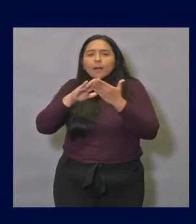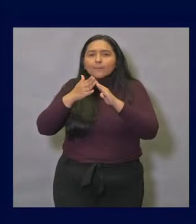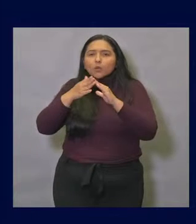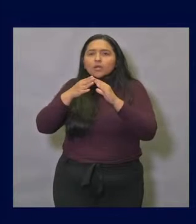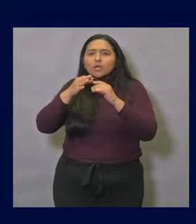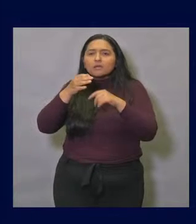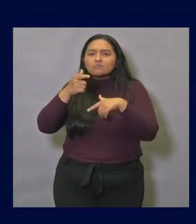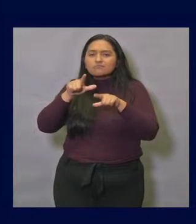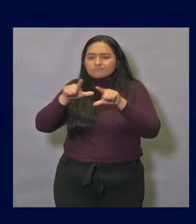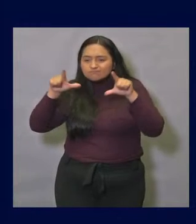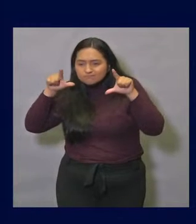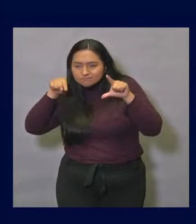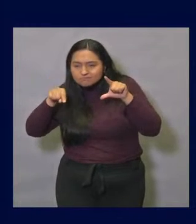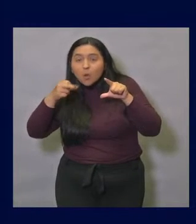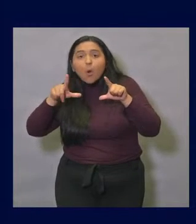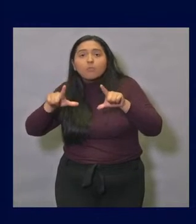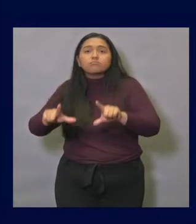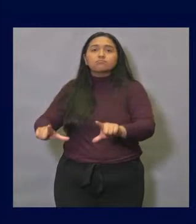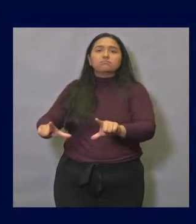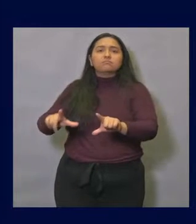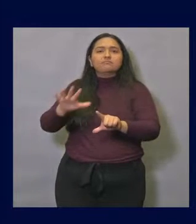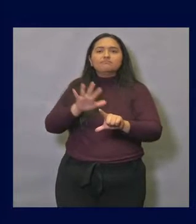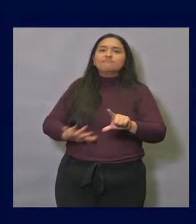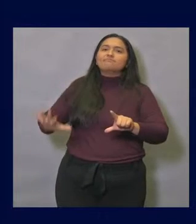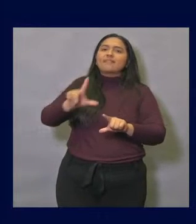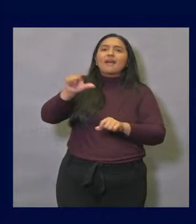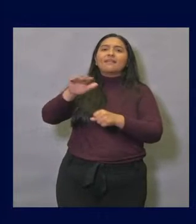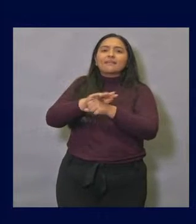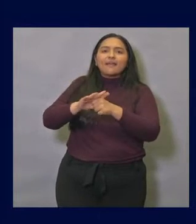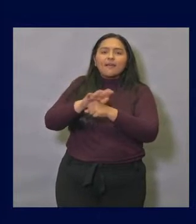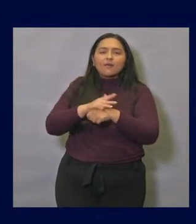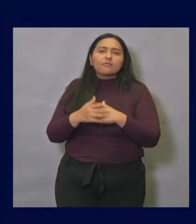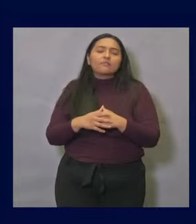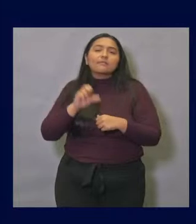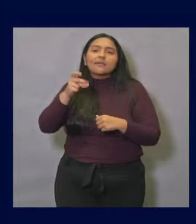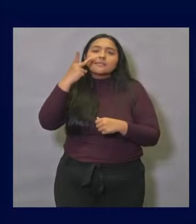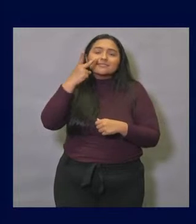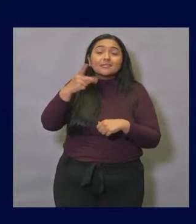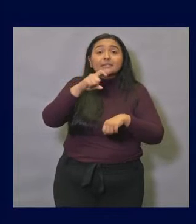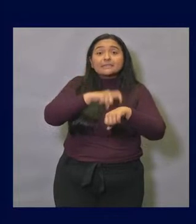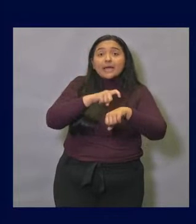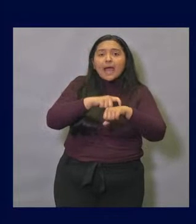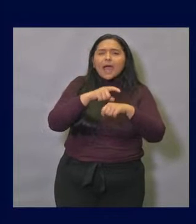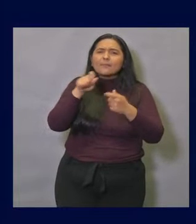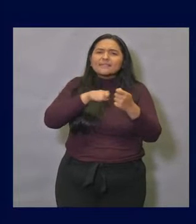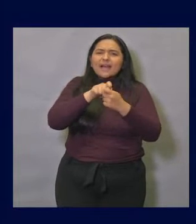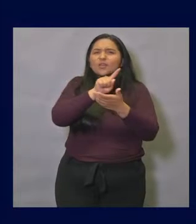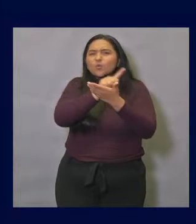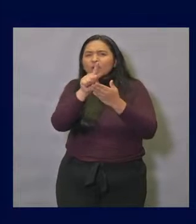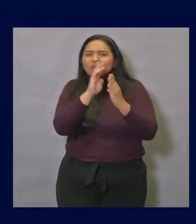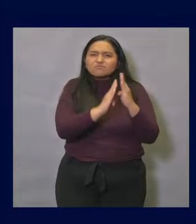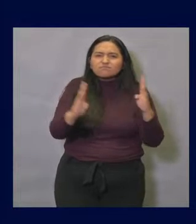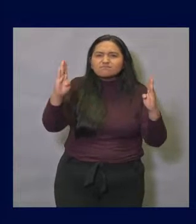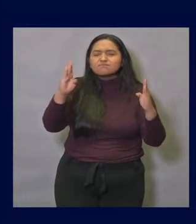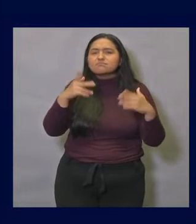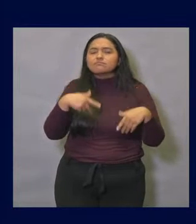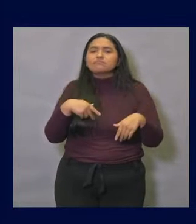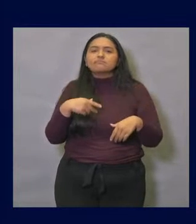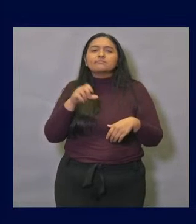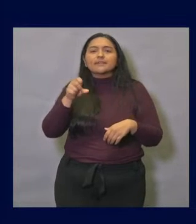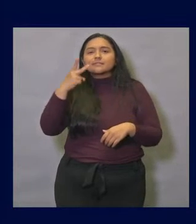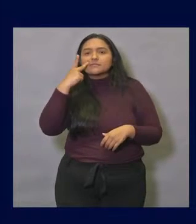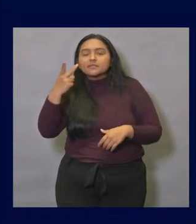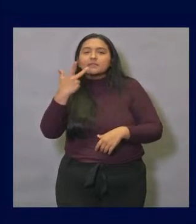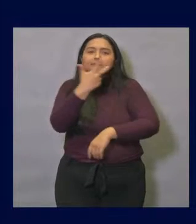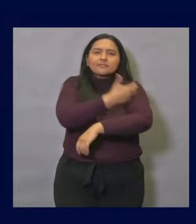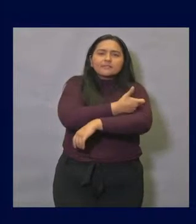condado, puede mostrar un mapa de lapso de tiempo durante un cierto periodo de tiempo y puede ver la cobertura de la vacuna en